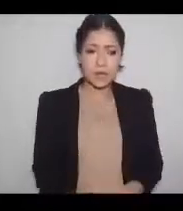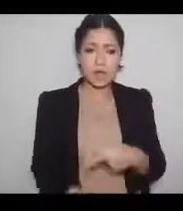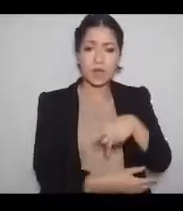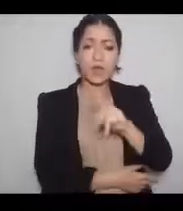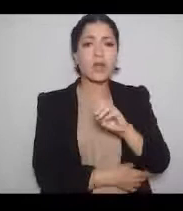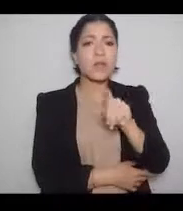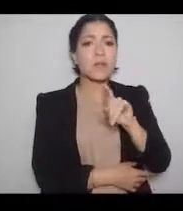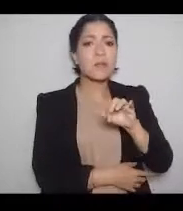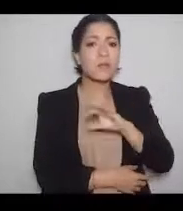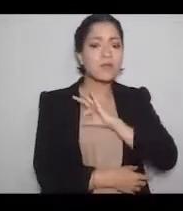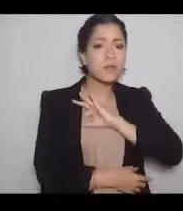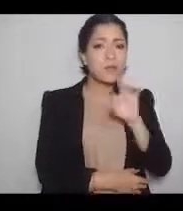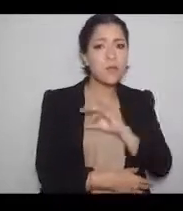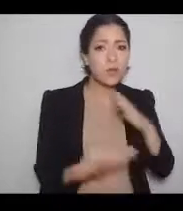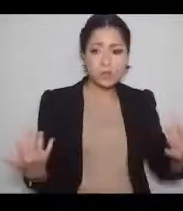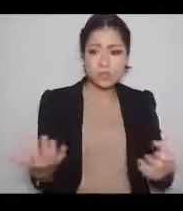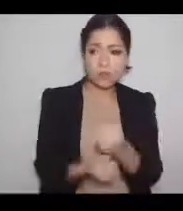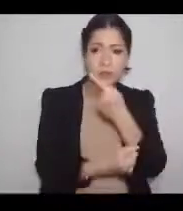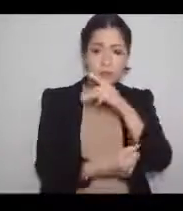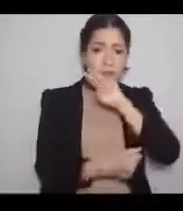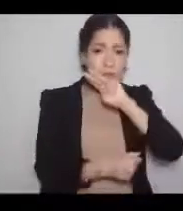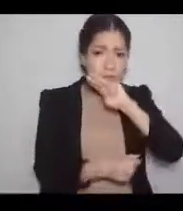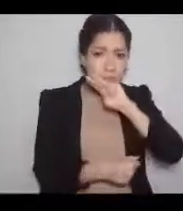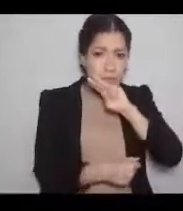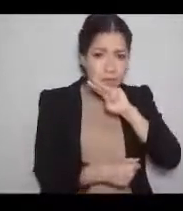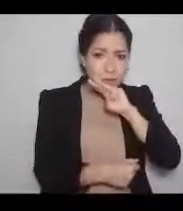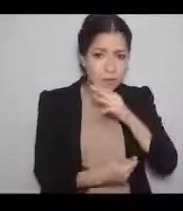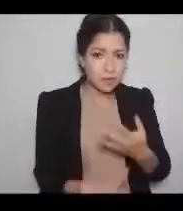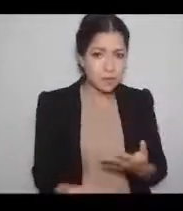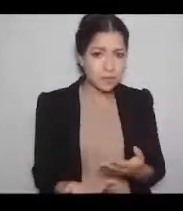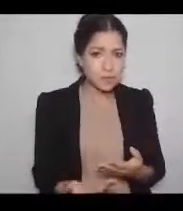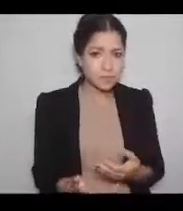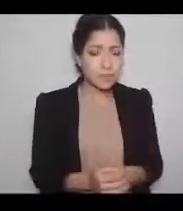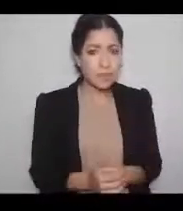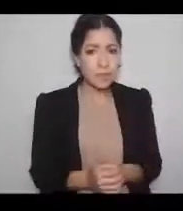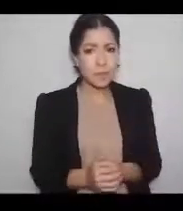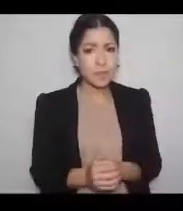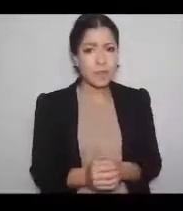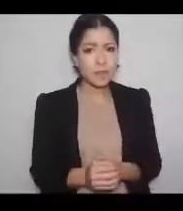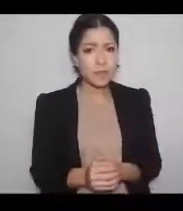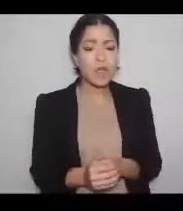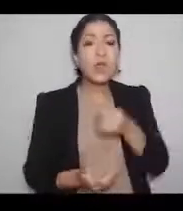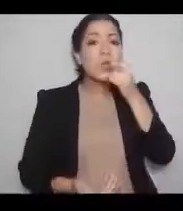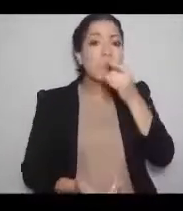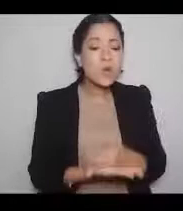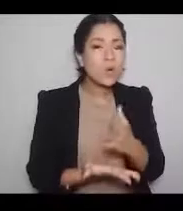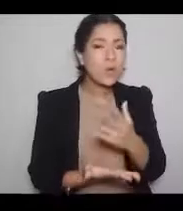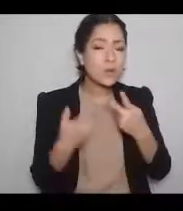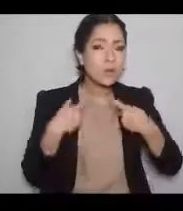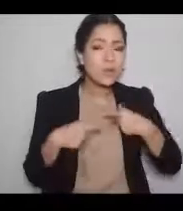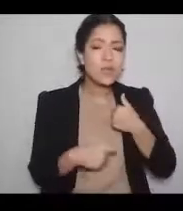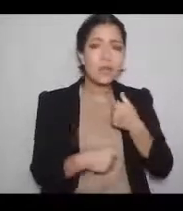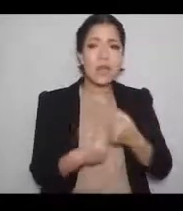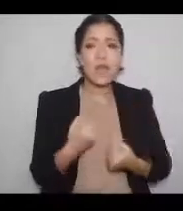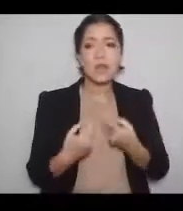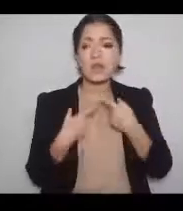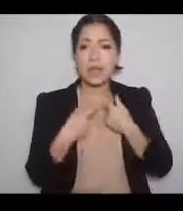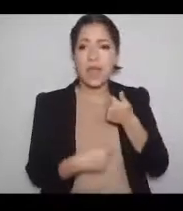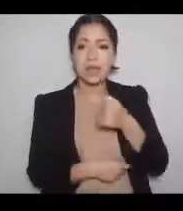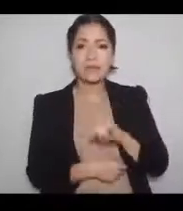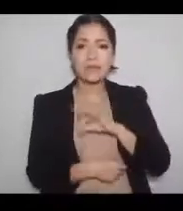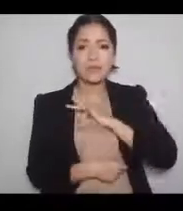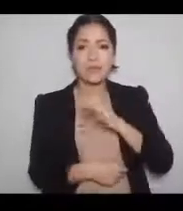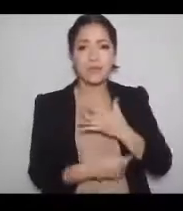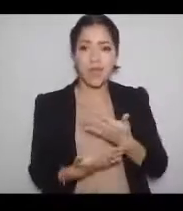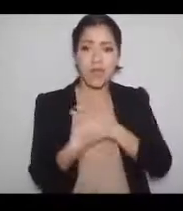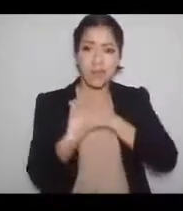Solo alguien así podría querer tanto la armonía del cosmos. Cálmate, Kepler. ¿Quieres que me retracte para salvarme de la hoguera? ¿Qué hiciste? ¿Qué quieres saber?